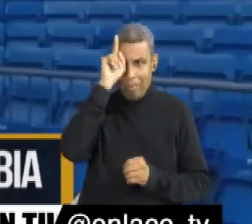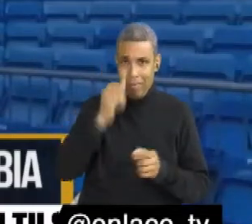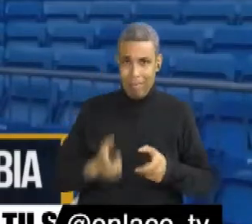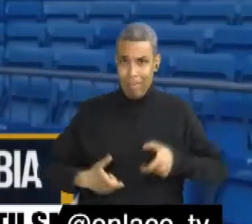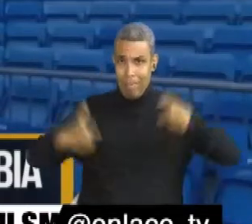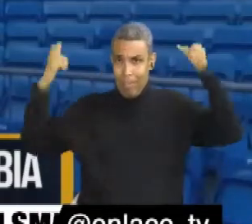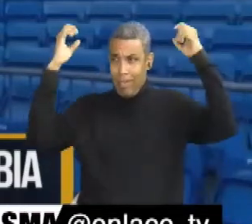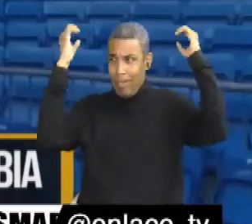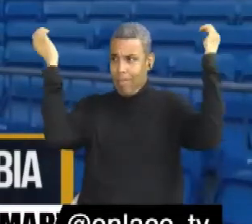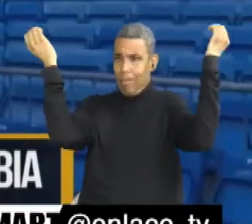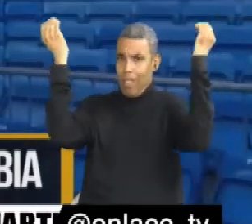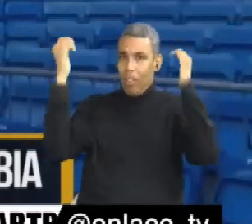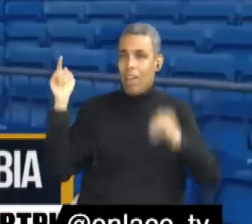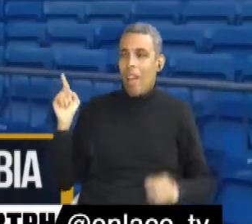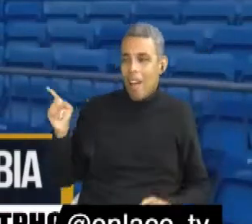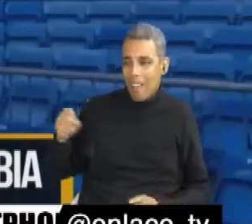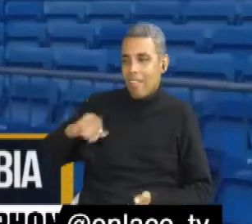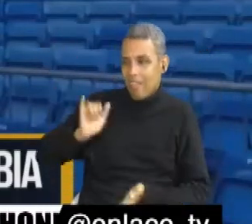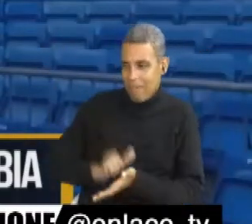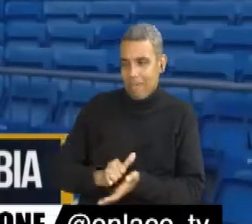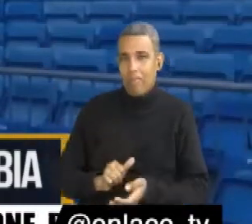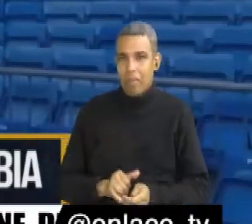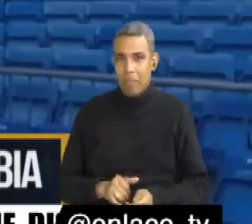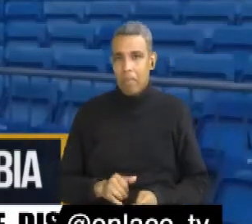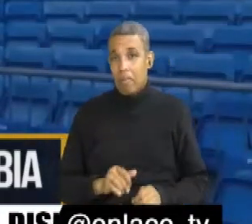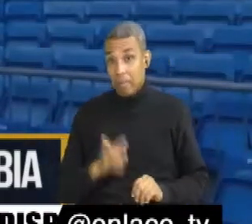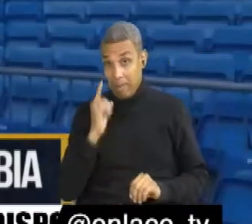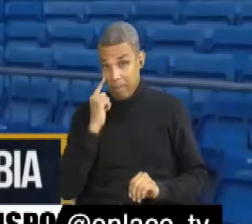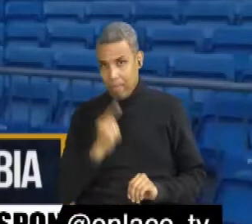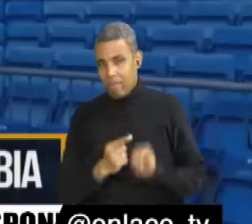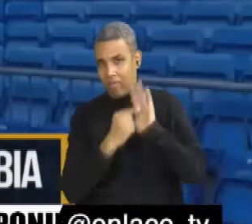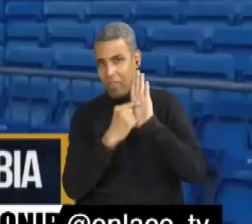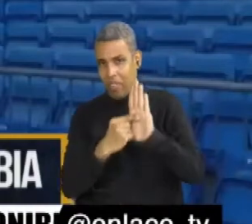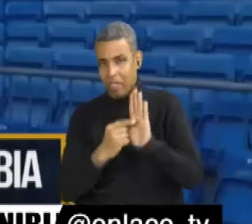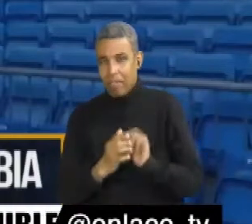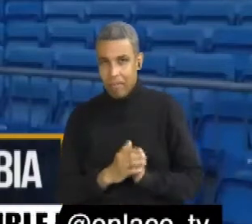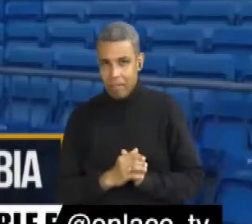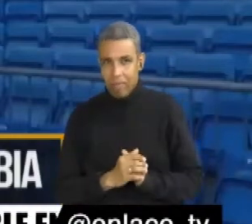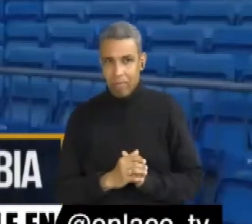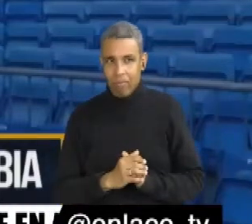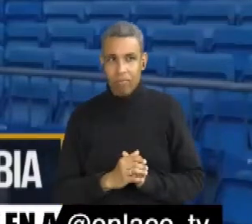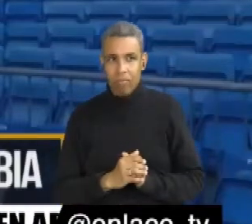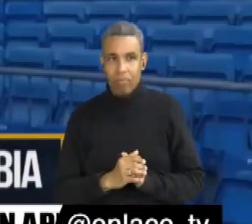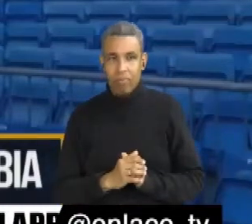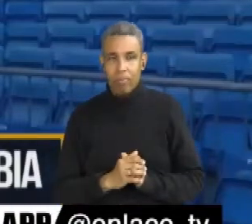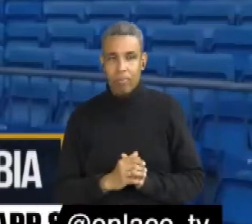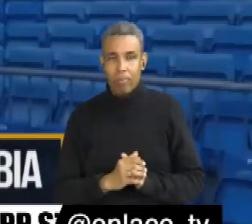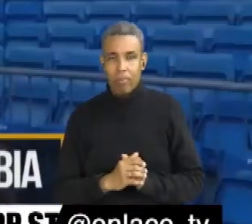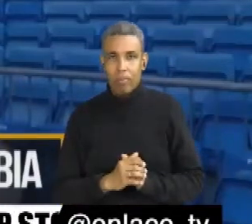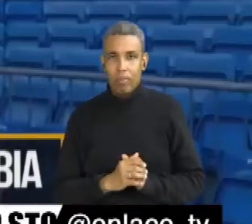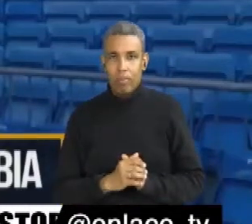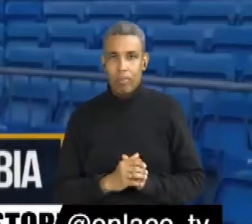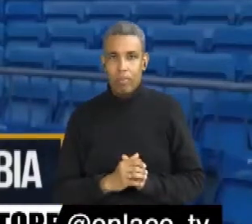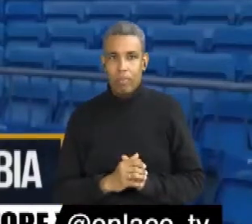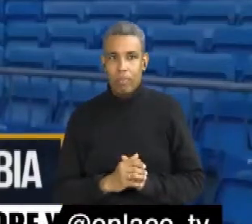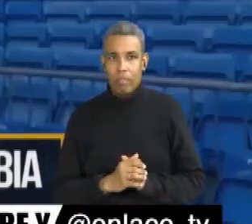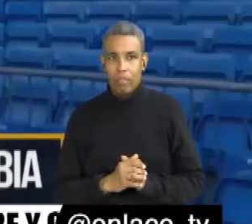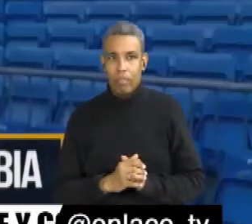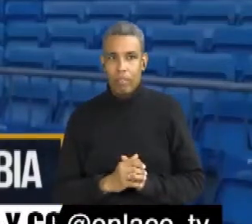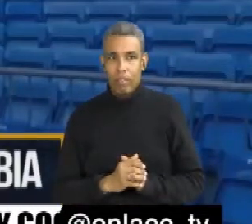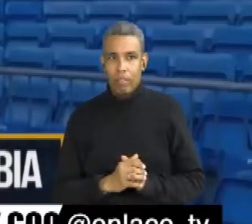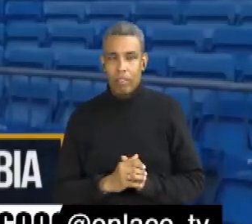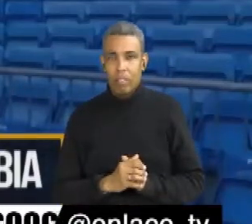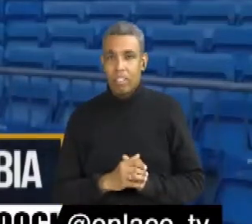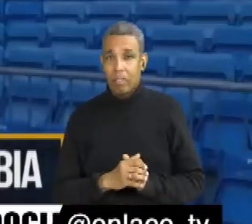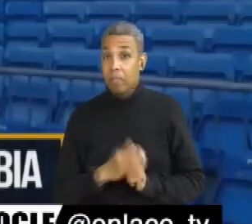escenario deportivo, luego estaremos mostrándole un poco e invitándolos a todos para que cuando tengan la oportunidad de venir a España no se pueden perder la visita a